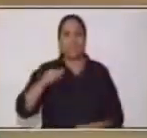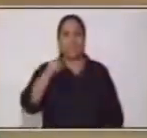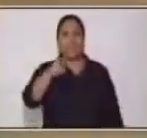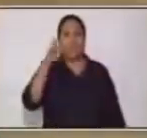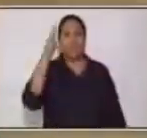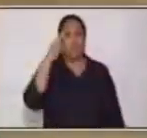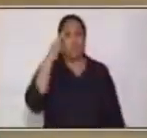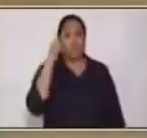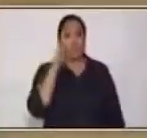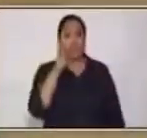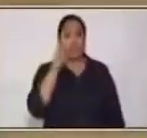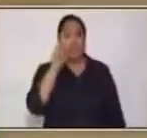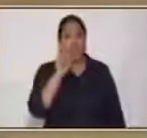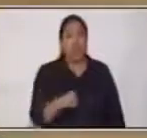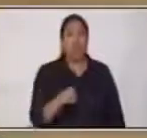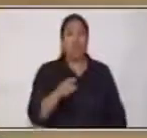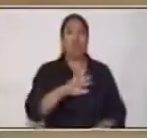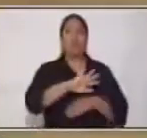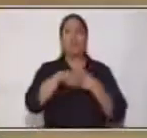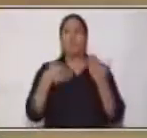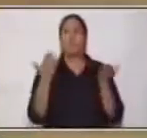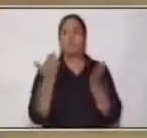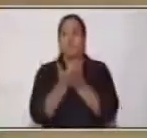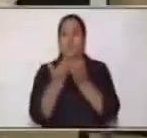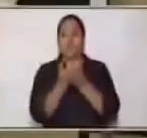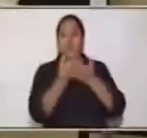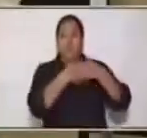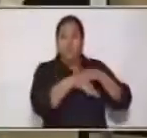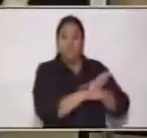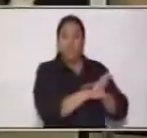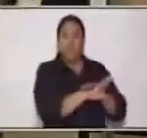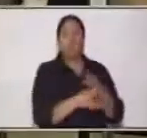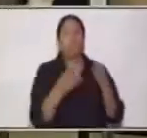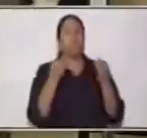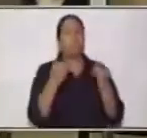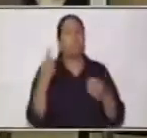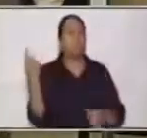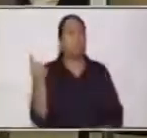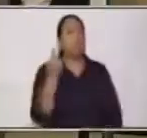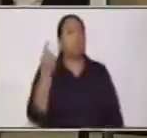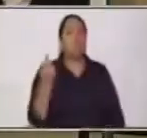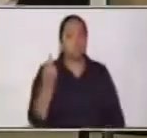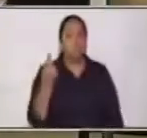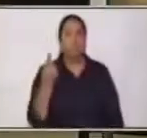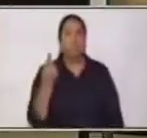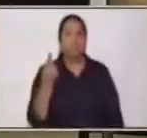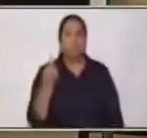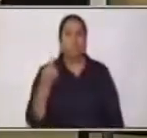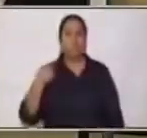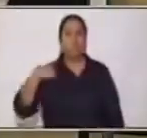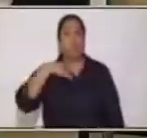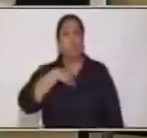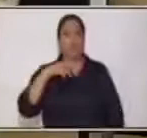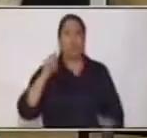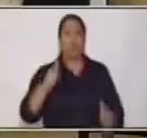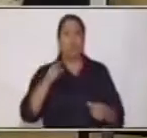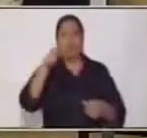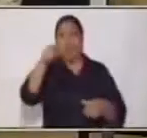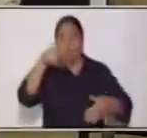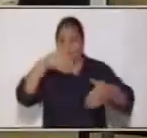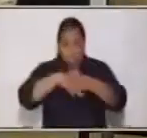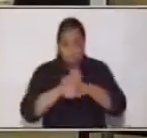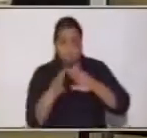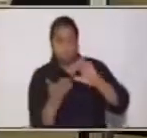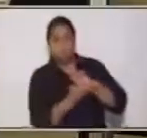que debes de tener presente guardar todos tus trabajos. Es muy importante para nosotros como para ustedes que estén guardando todos sus